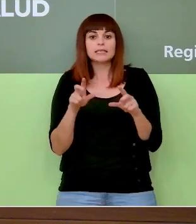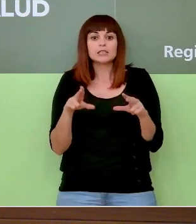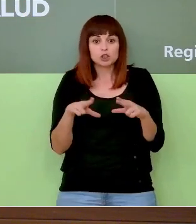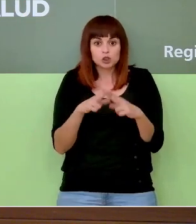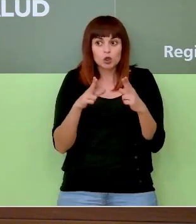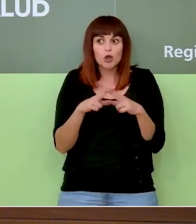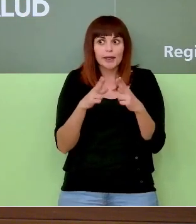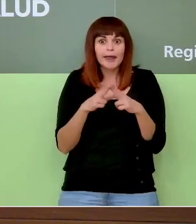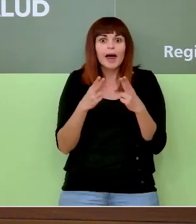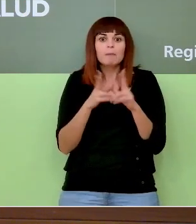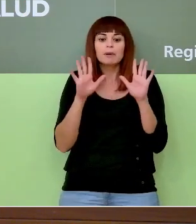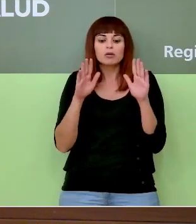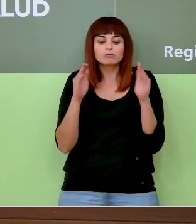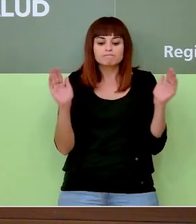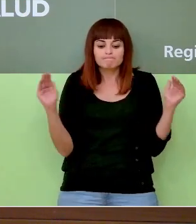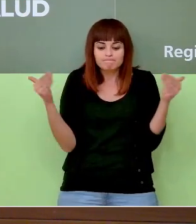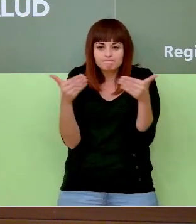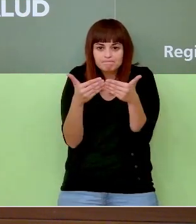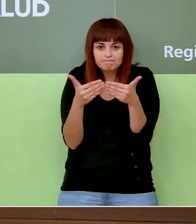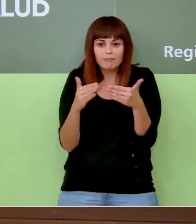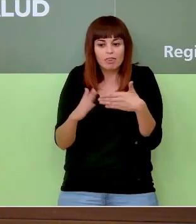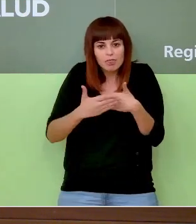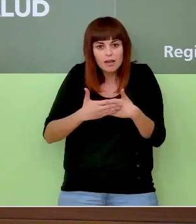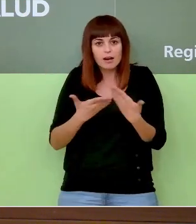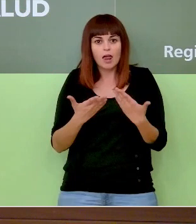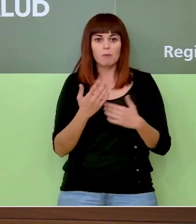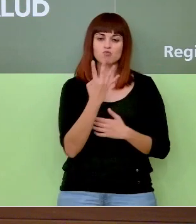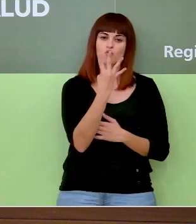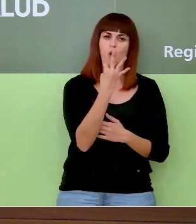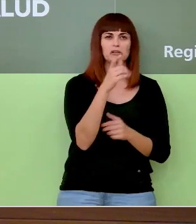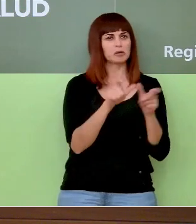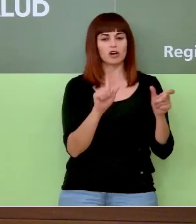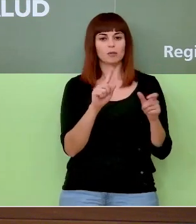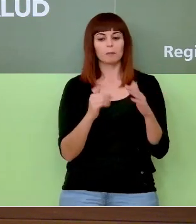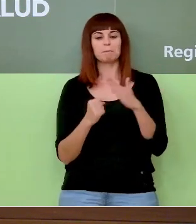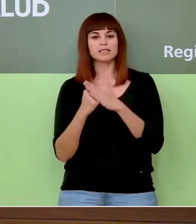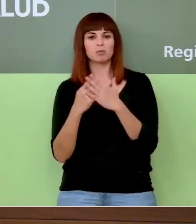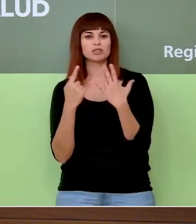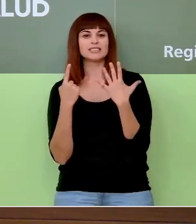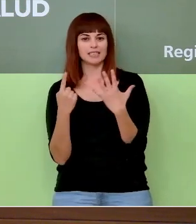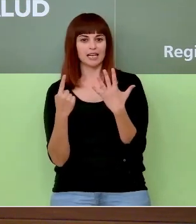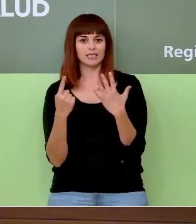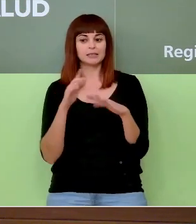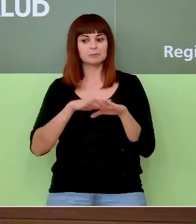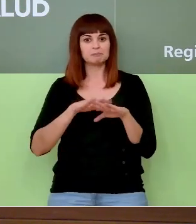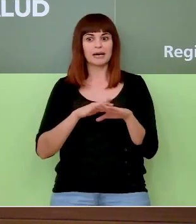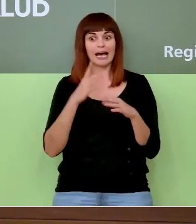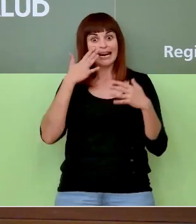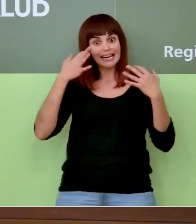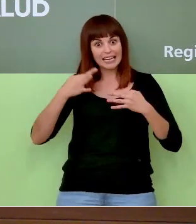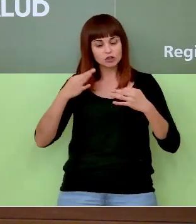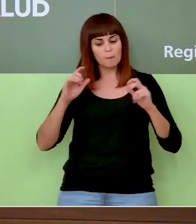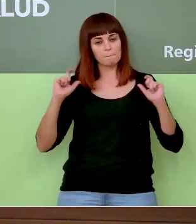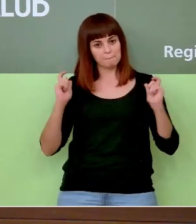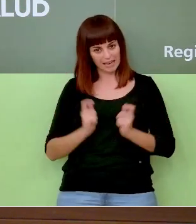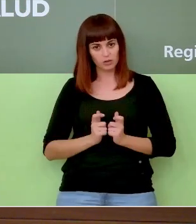socialización lo suficientemente, que no sean 4 personas, pero que sean 6, en ese sentido, para reducir el riesgo